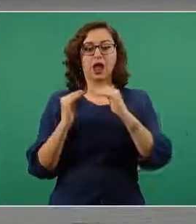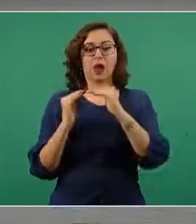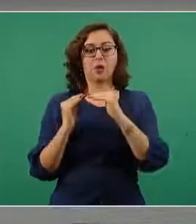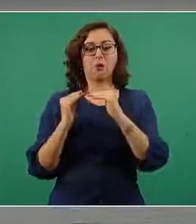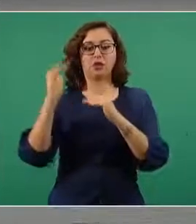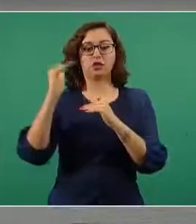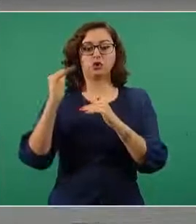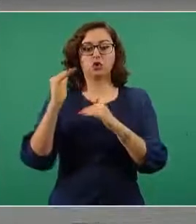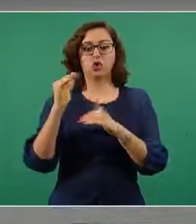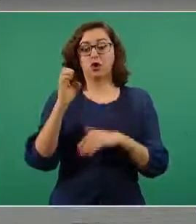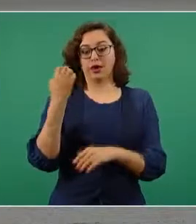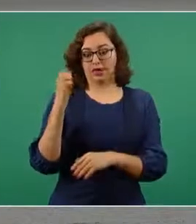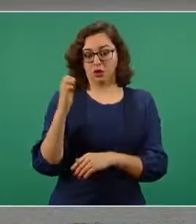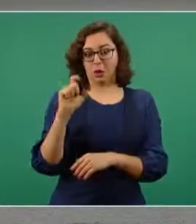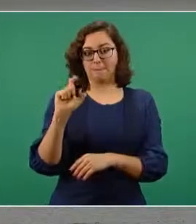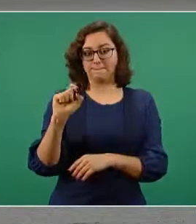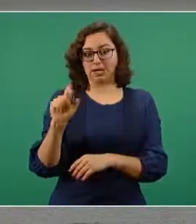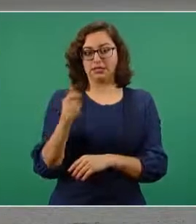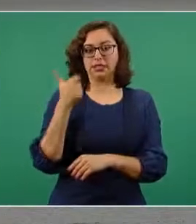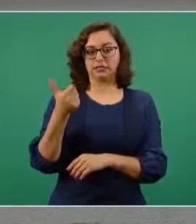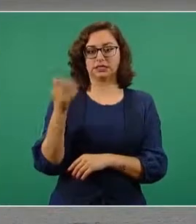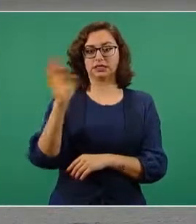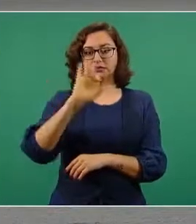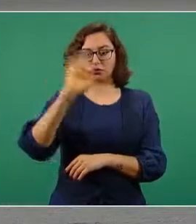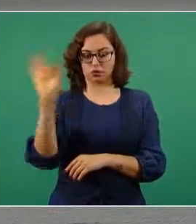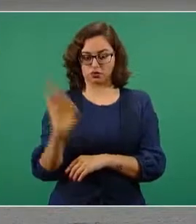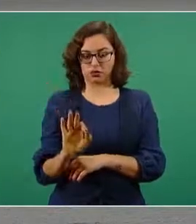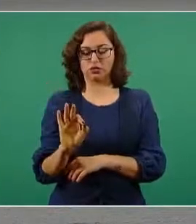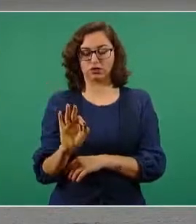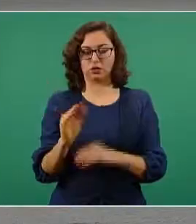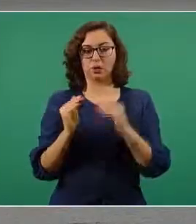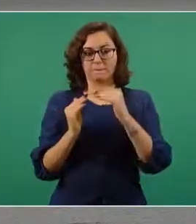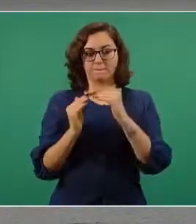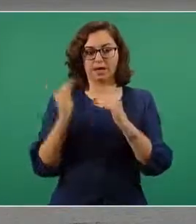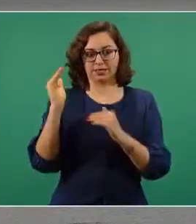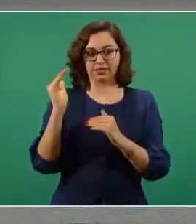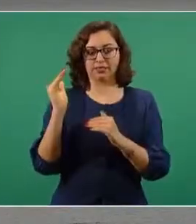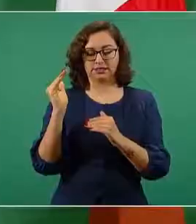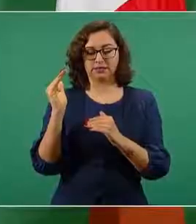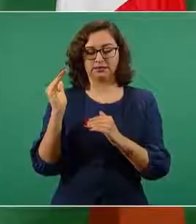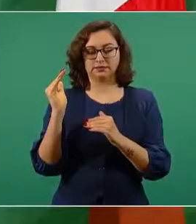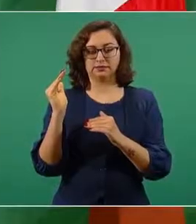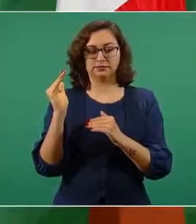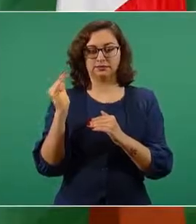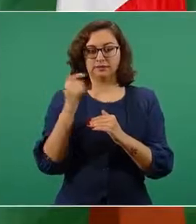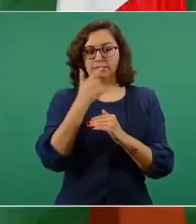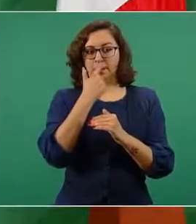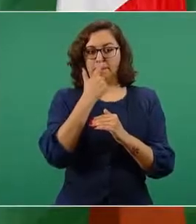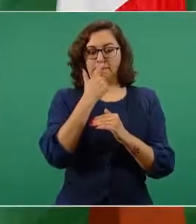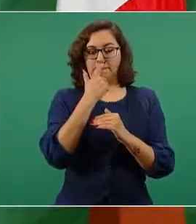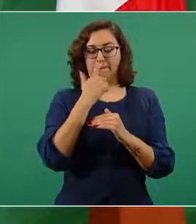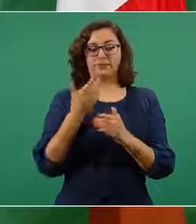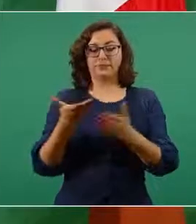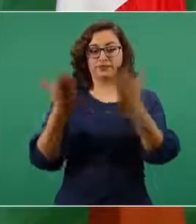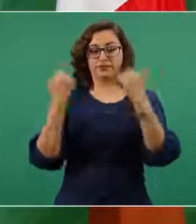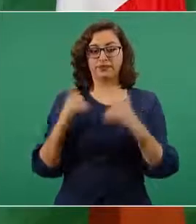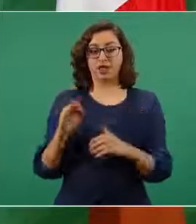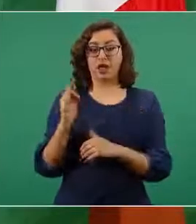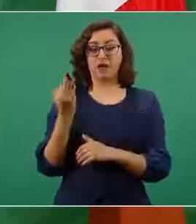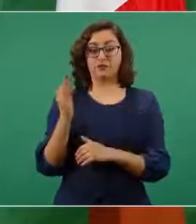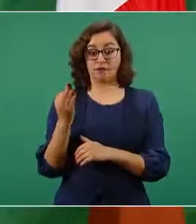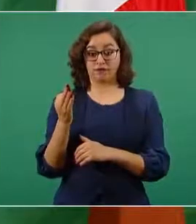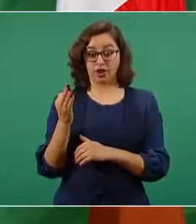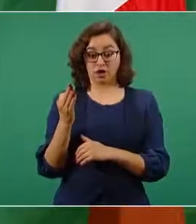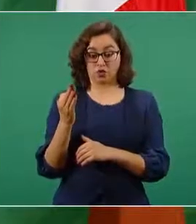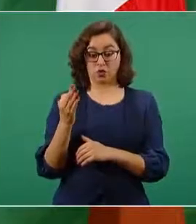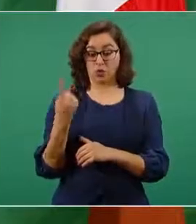26% de enero del año pasado a enero de este año en remesas. Y de febrero del año pasado